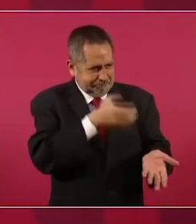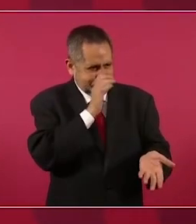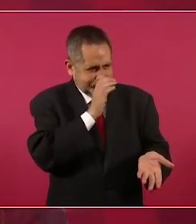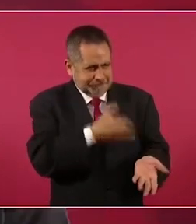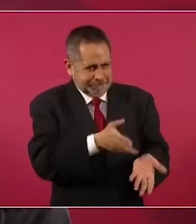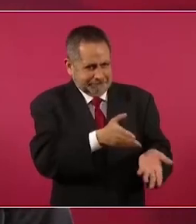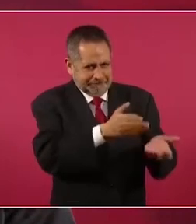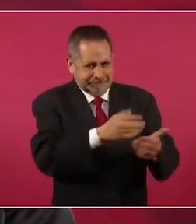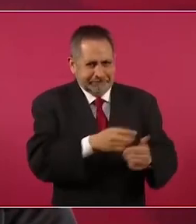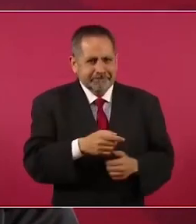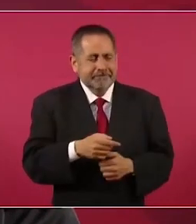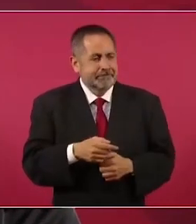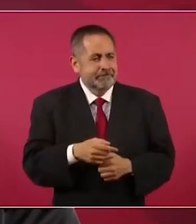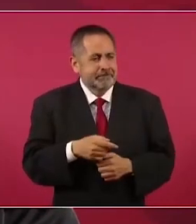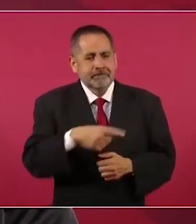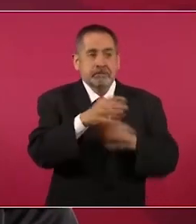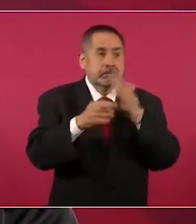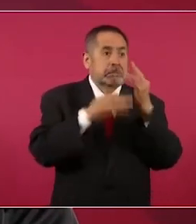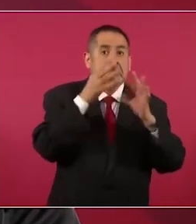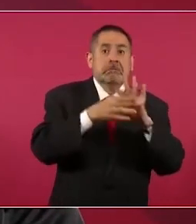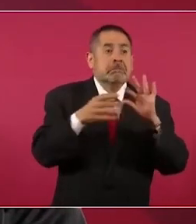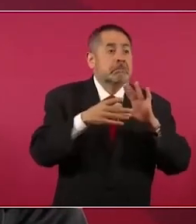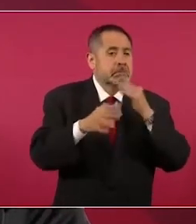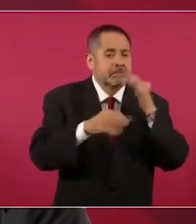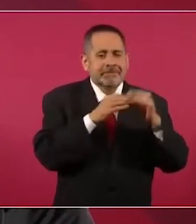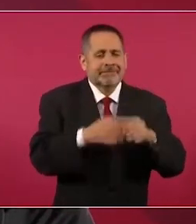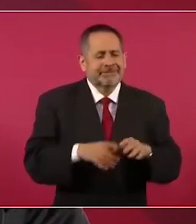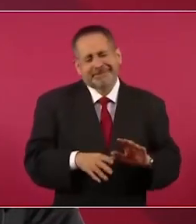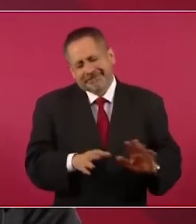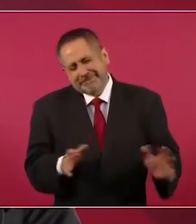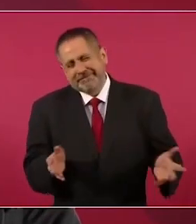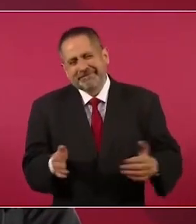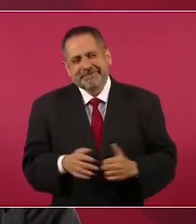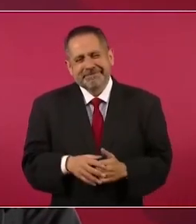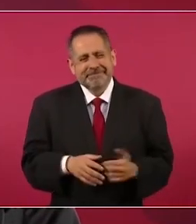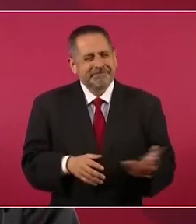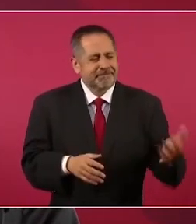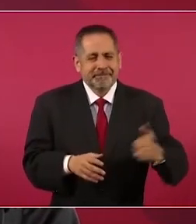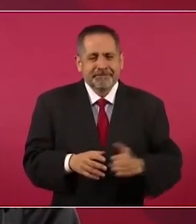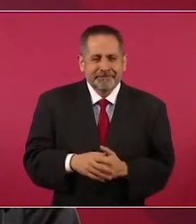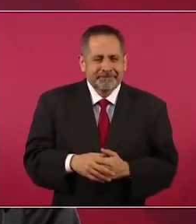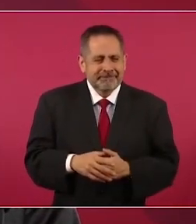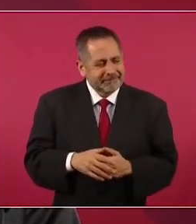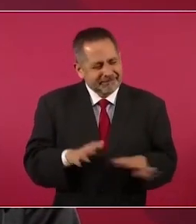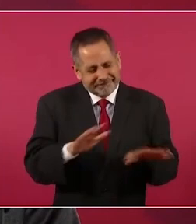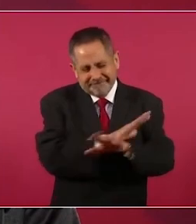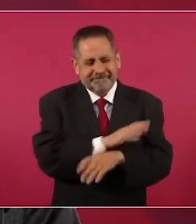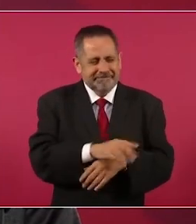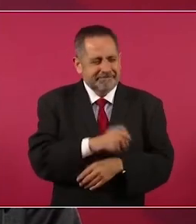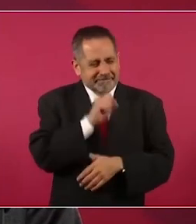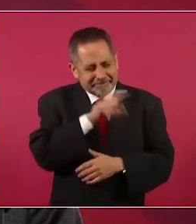Y que los medios ya que le cambien,